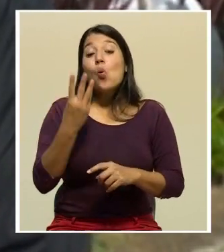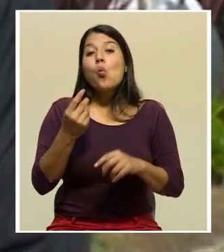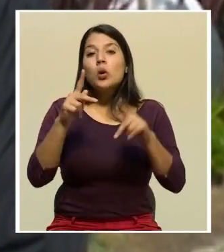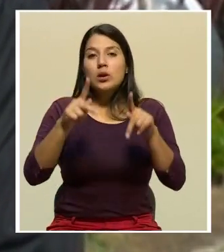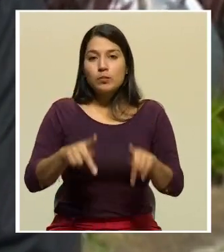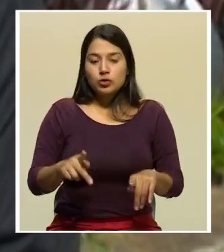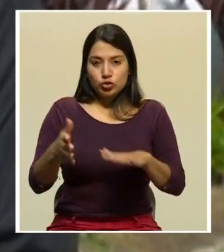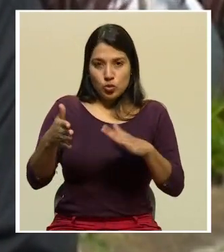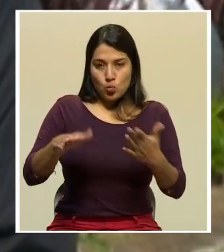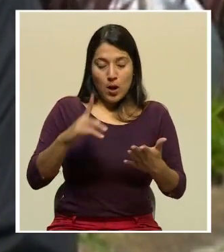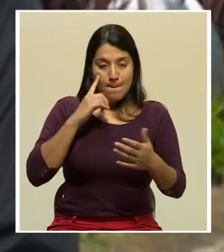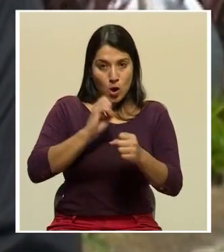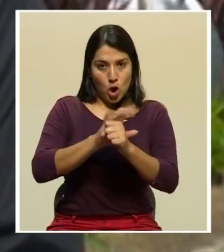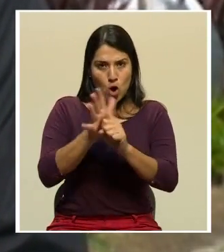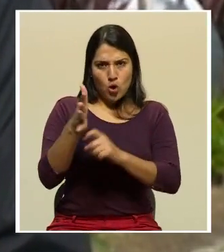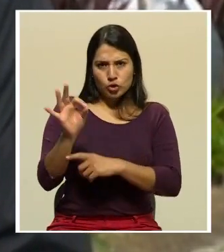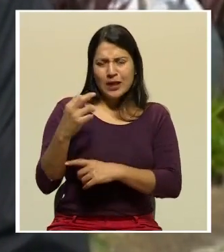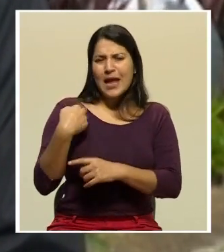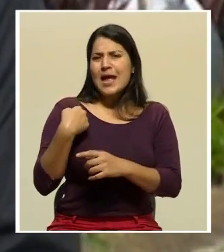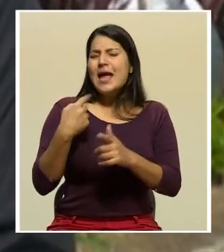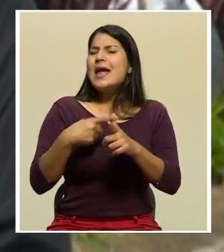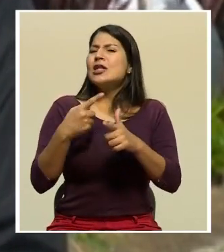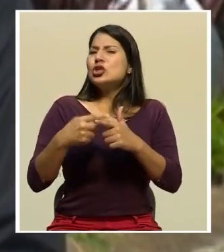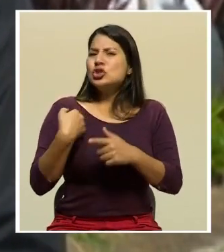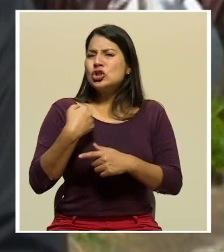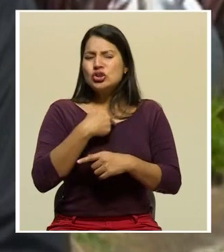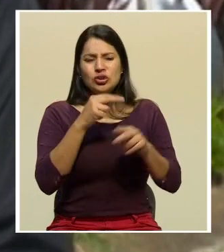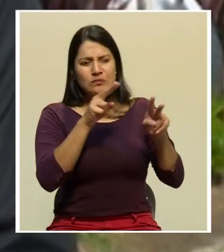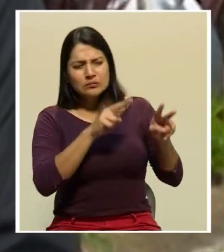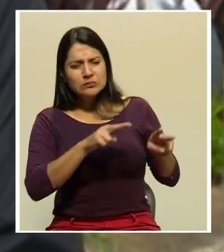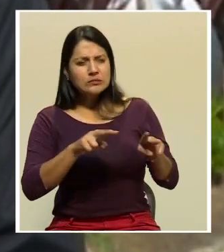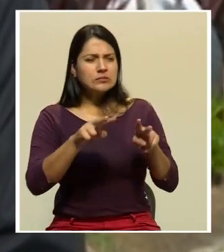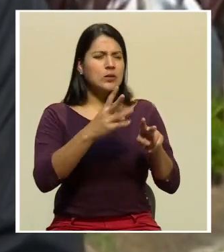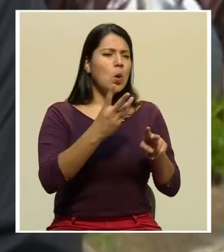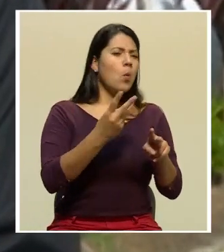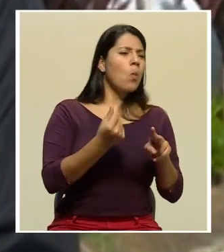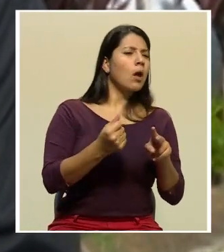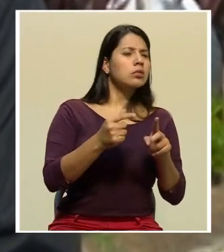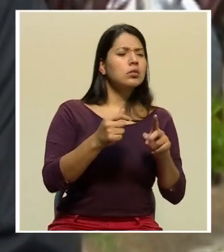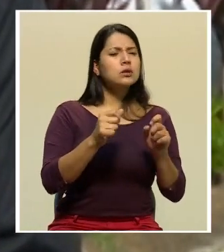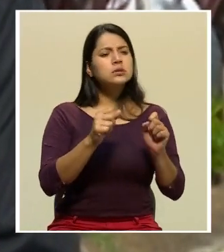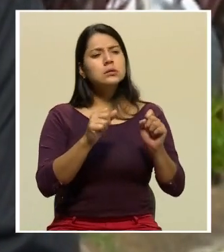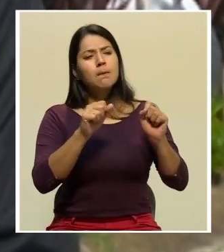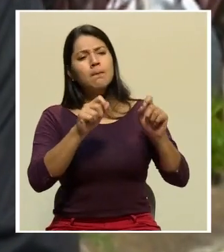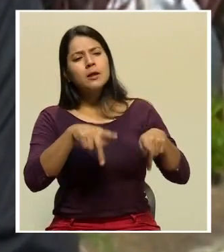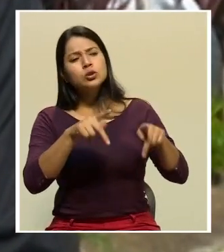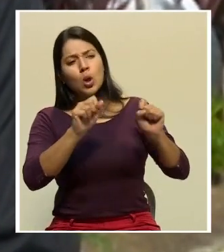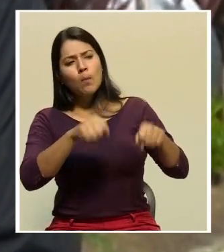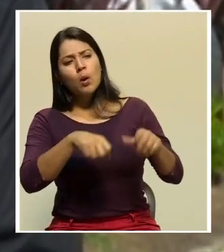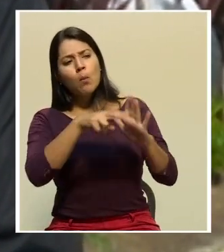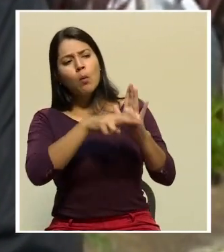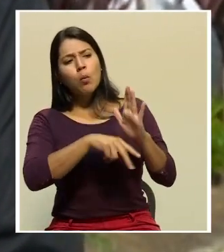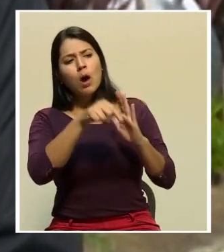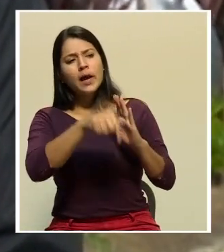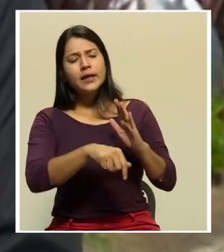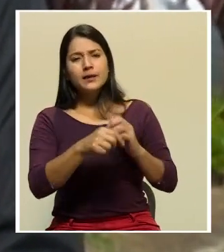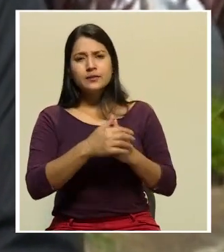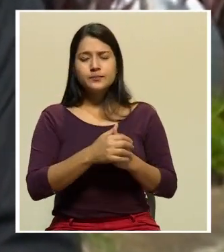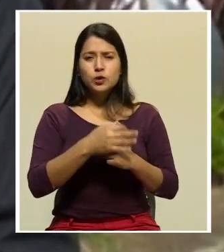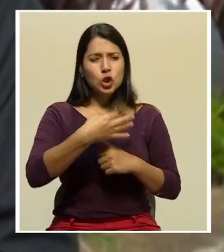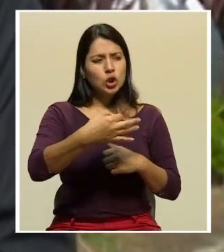la capacidad que tenemos constantemente y si hay que tomar medidas día a día. ¿Cuál es esa